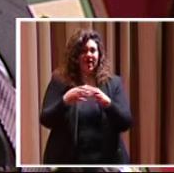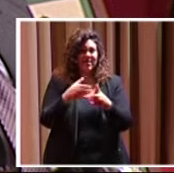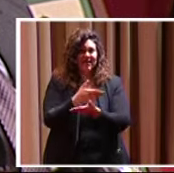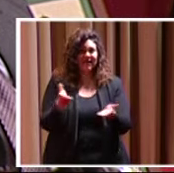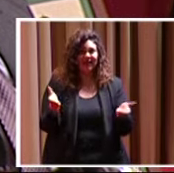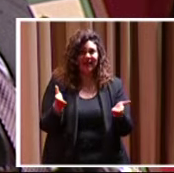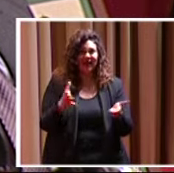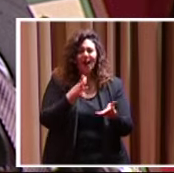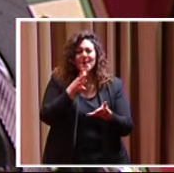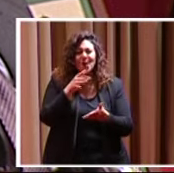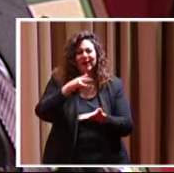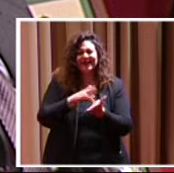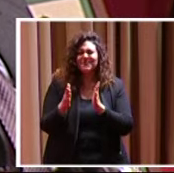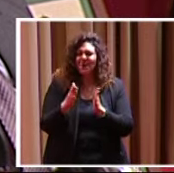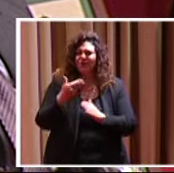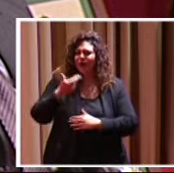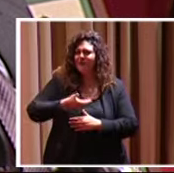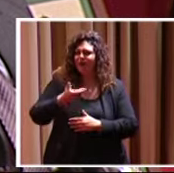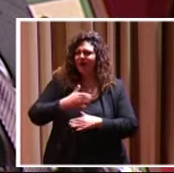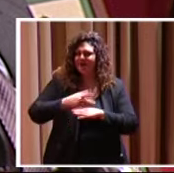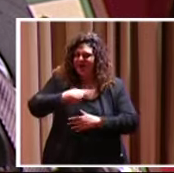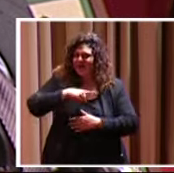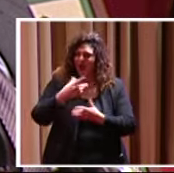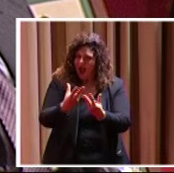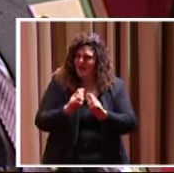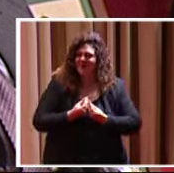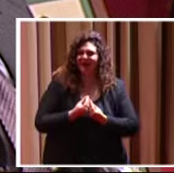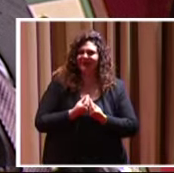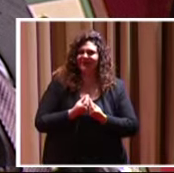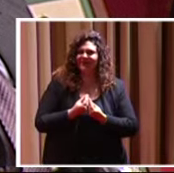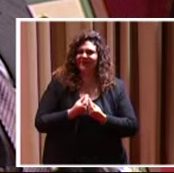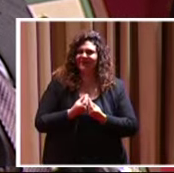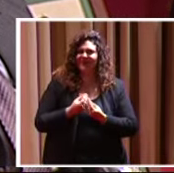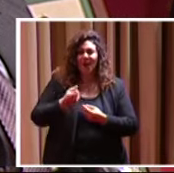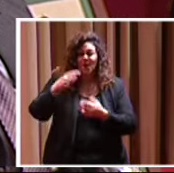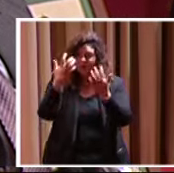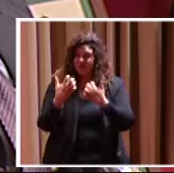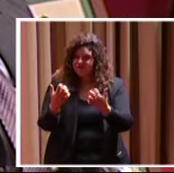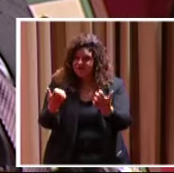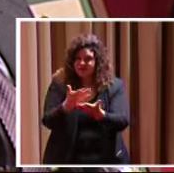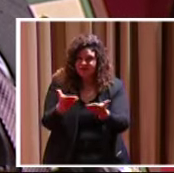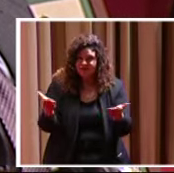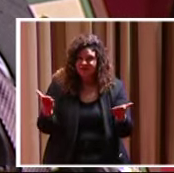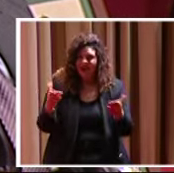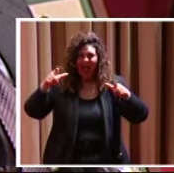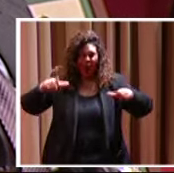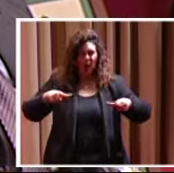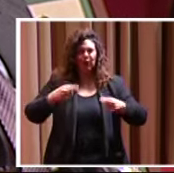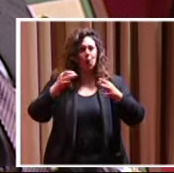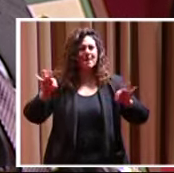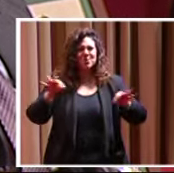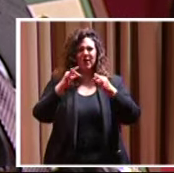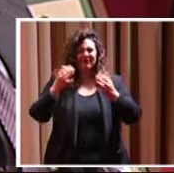por acompañarnos en este momento tan importante para nosotros, llenando con vuestra presencia este auditorio Manuel de